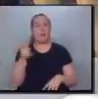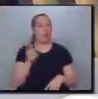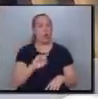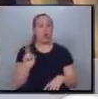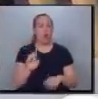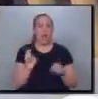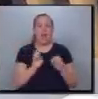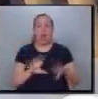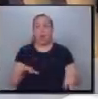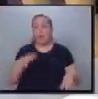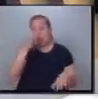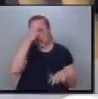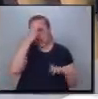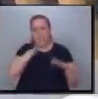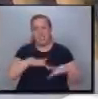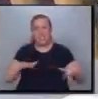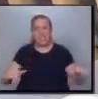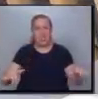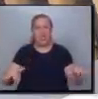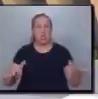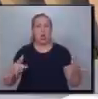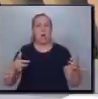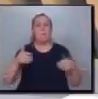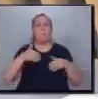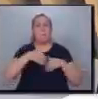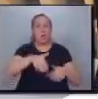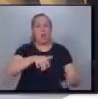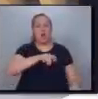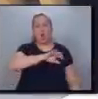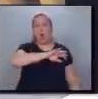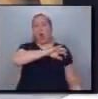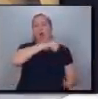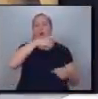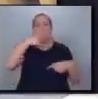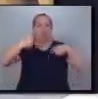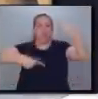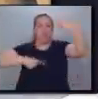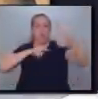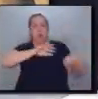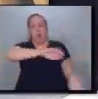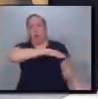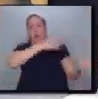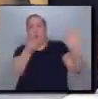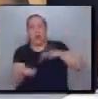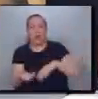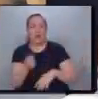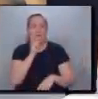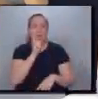12 chicos dando vueltas dentro de ese micro que iba volcando y estuvieron expuestos